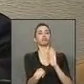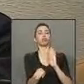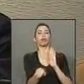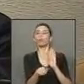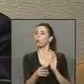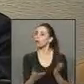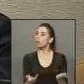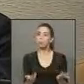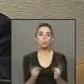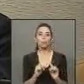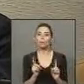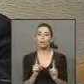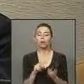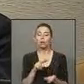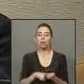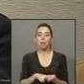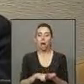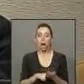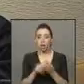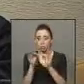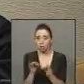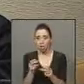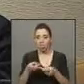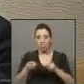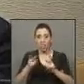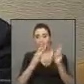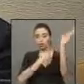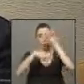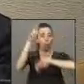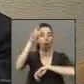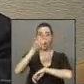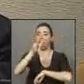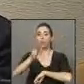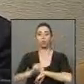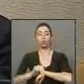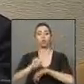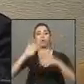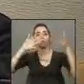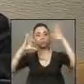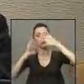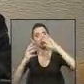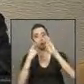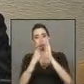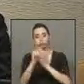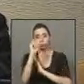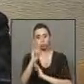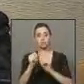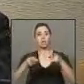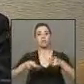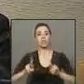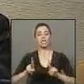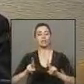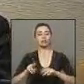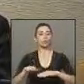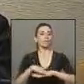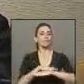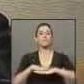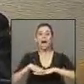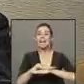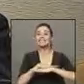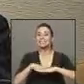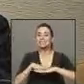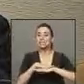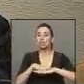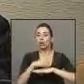no tienen un real y concreto derecho a huelga, que es reconocido universalmente como uno de los derechos más sustantivos y básicos